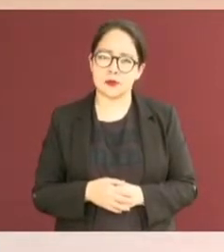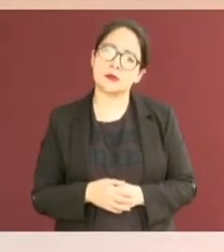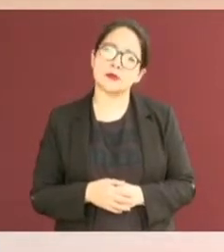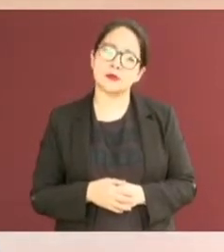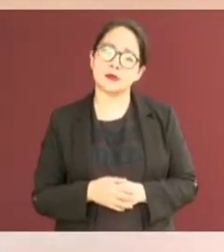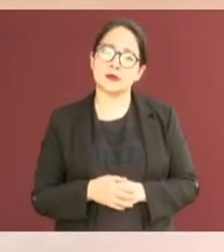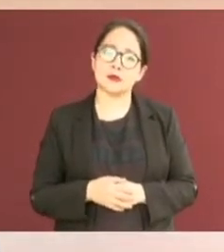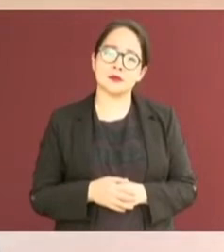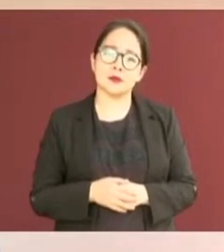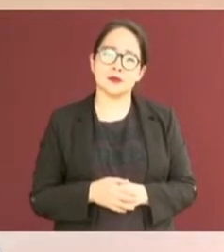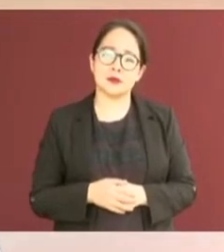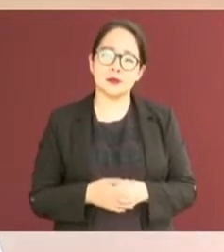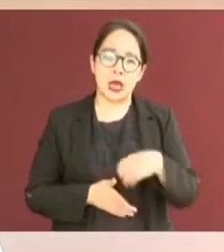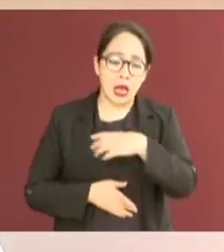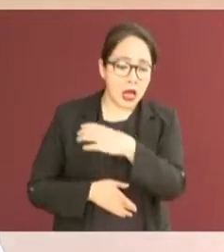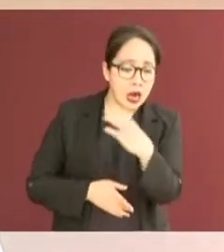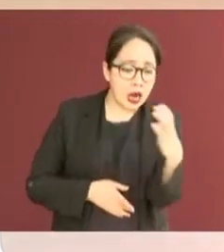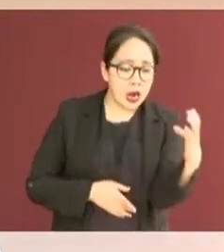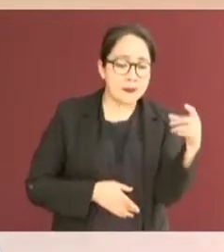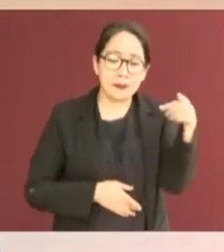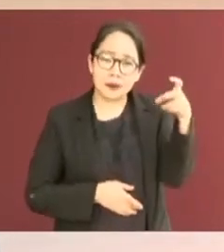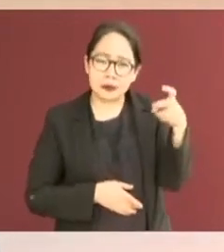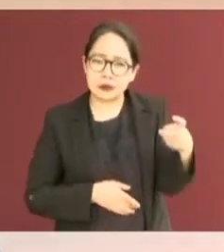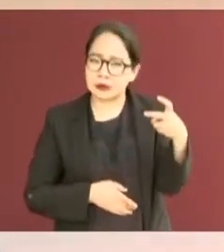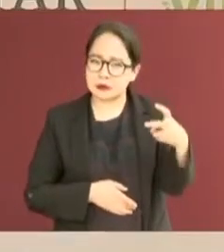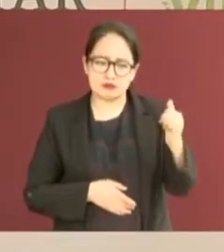de nuestros antepasados.